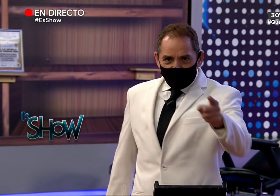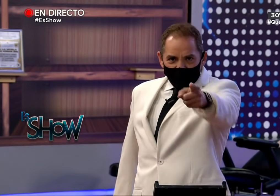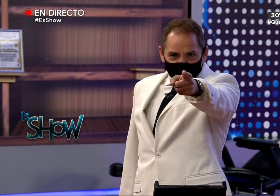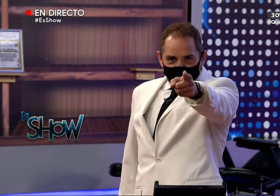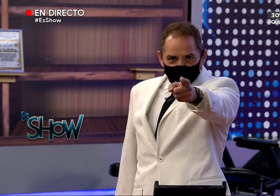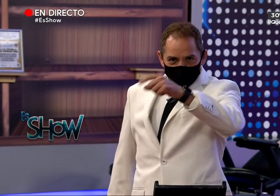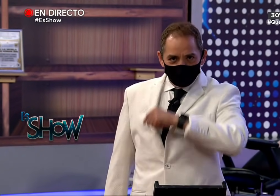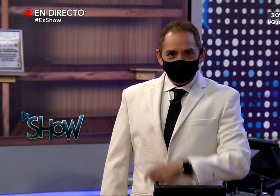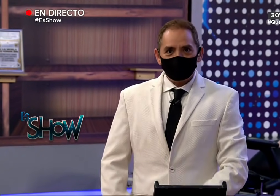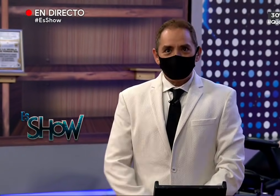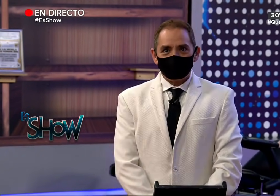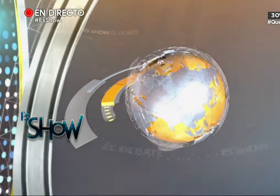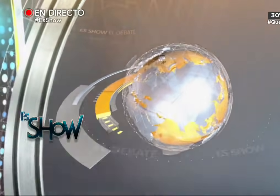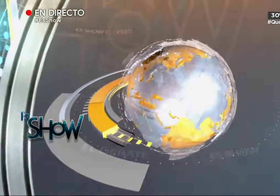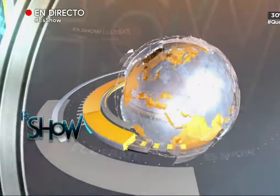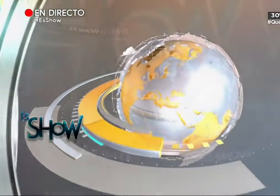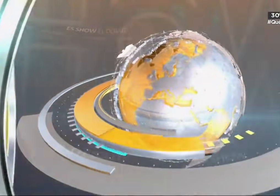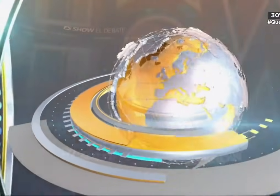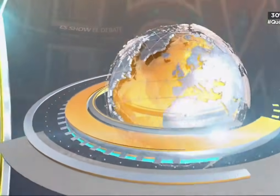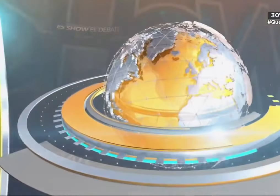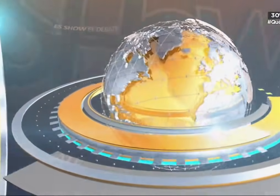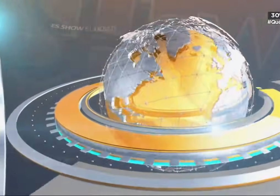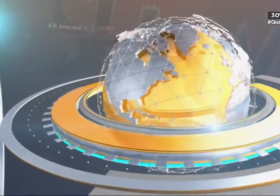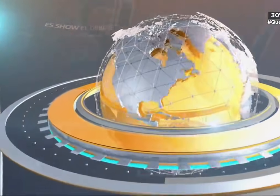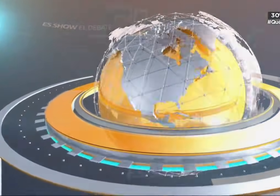el debate.